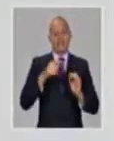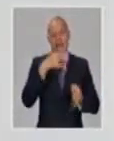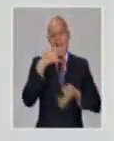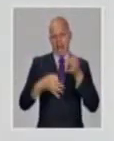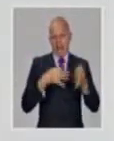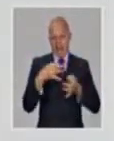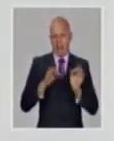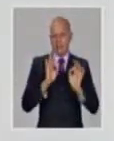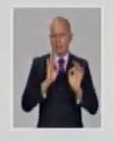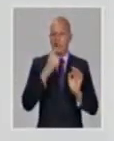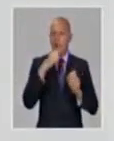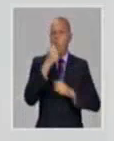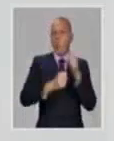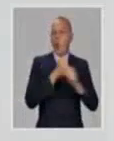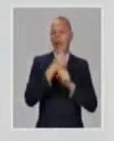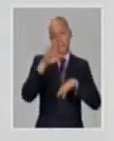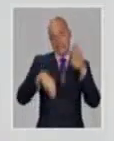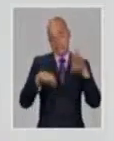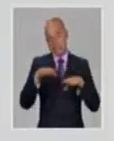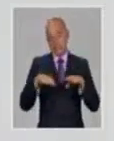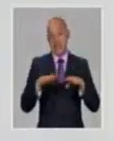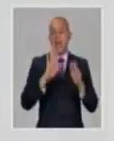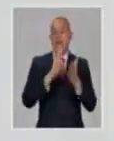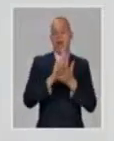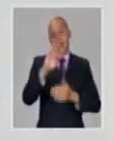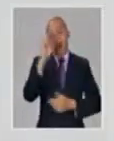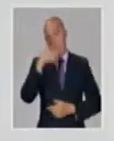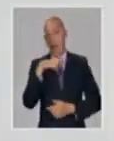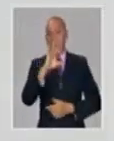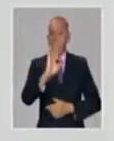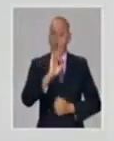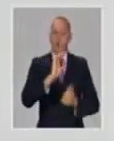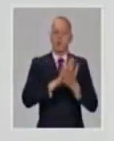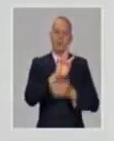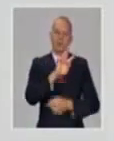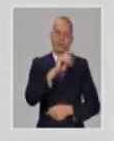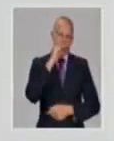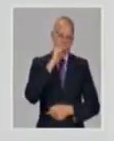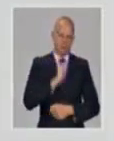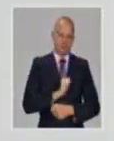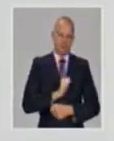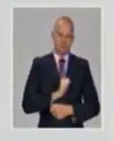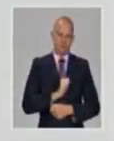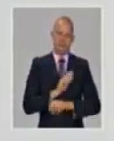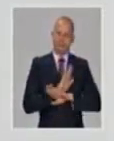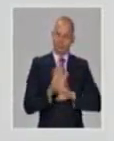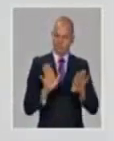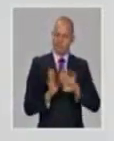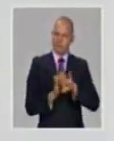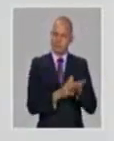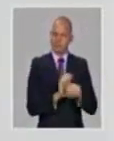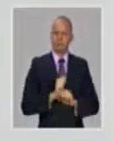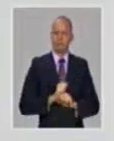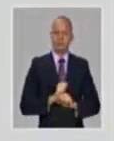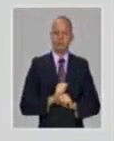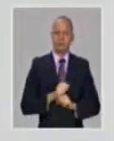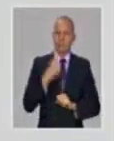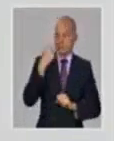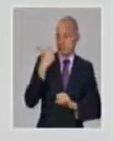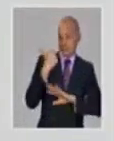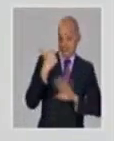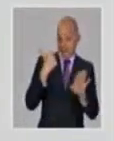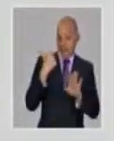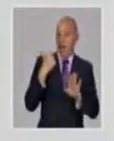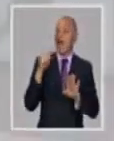M3B y, bueno, ya explicamos la M3A. Pero el servicio de electricidad no solo se ha aprobado, se